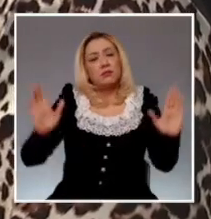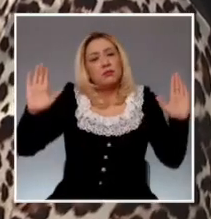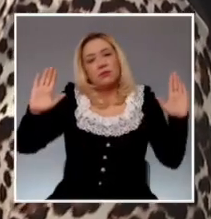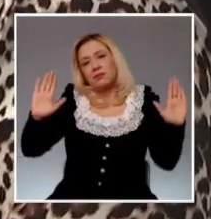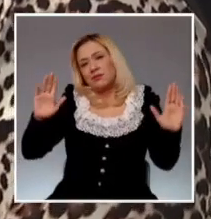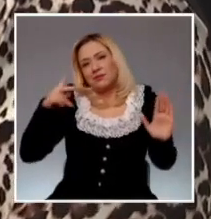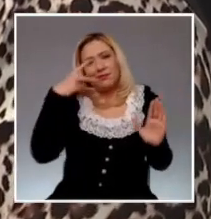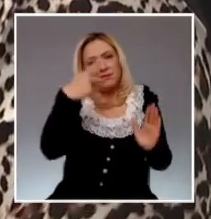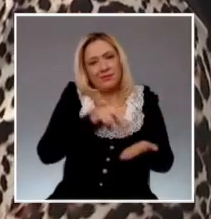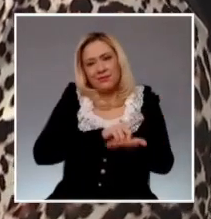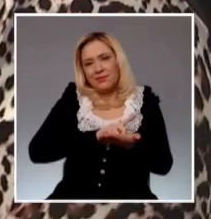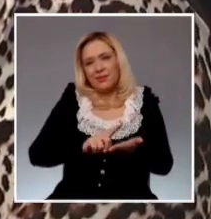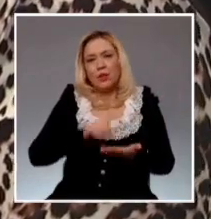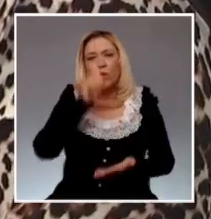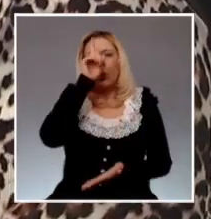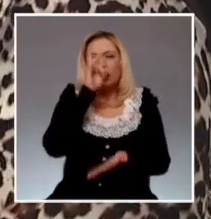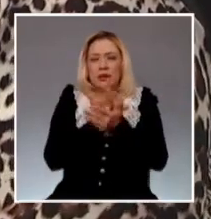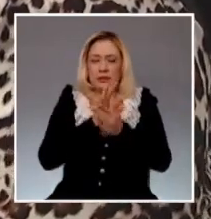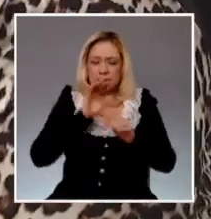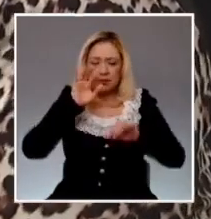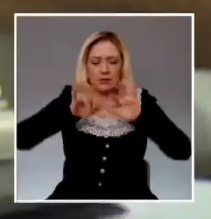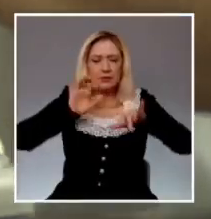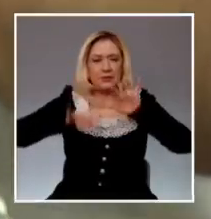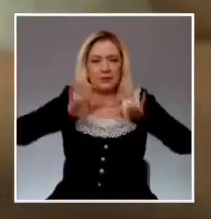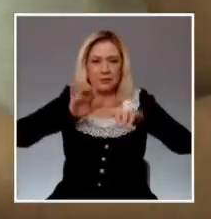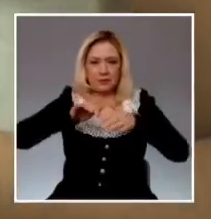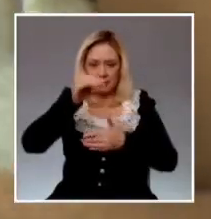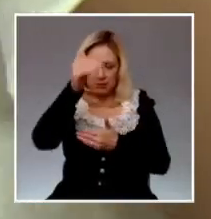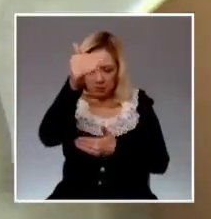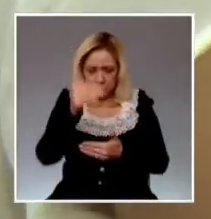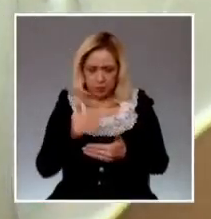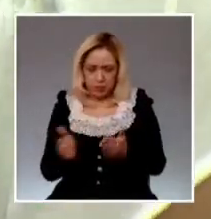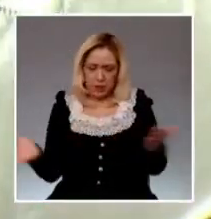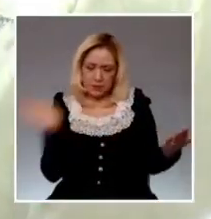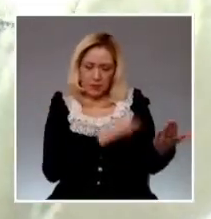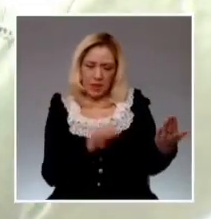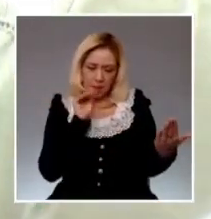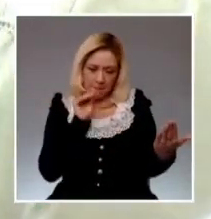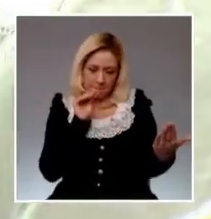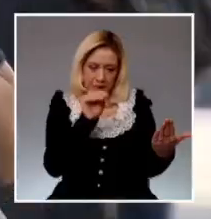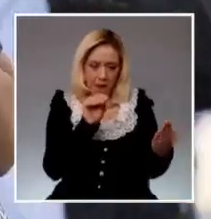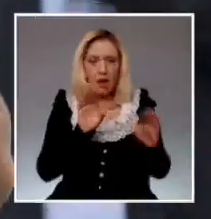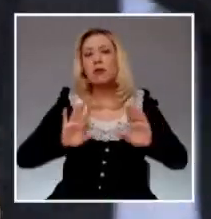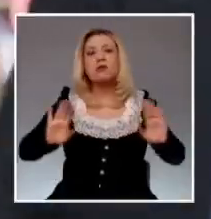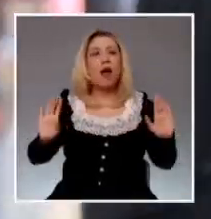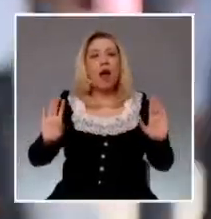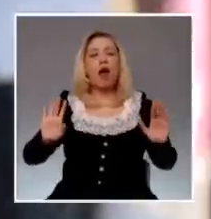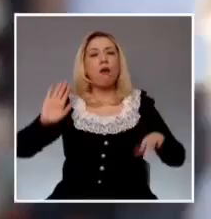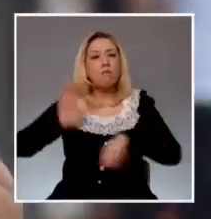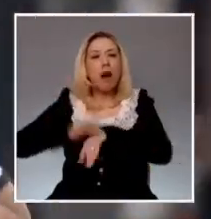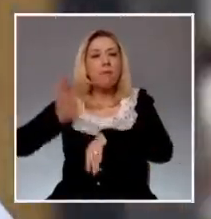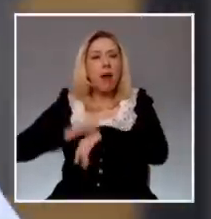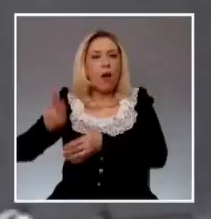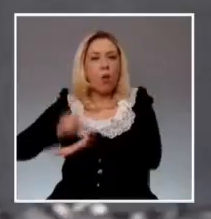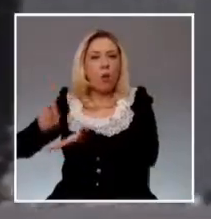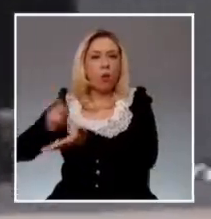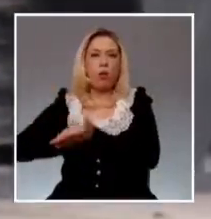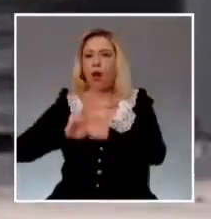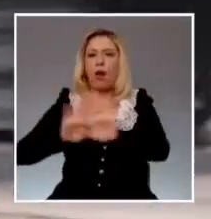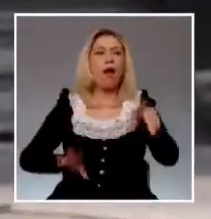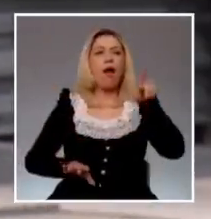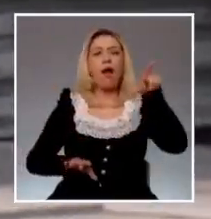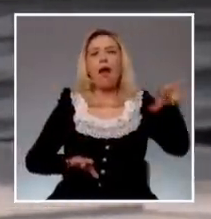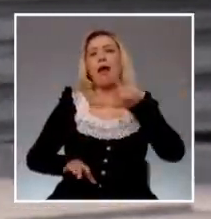esa cuestión en la primera actuación dentro del expediente, haciendo referencia al nombre registral e indicando el nombre